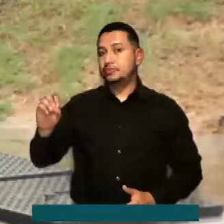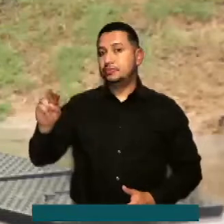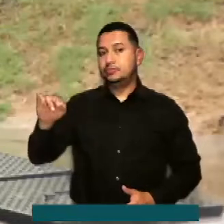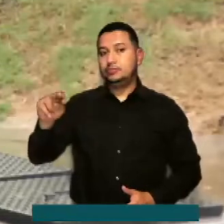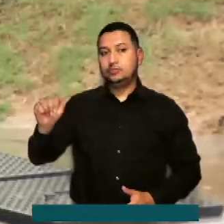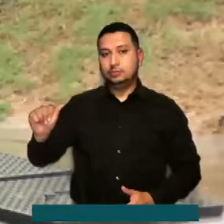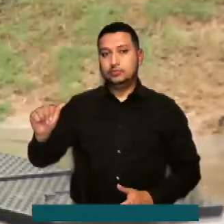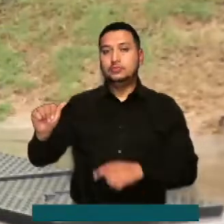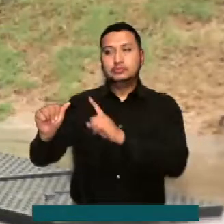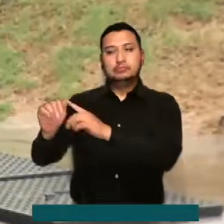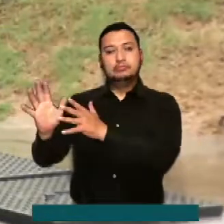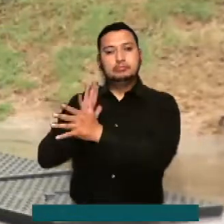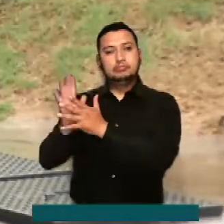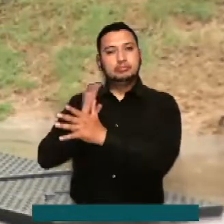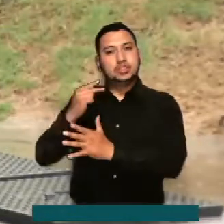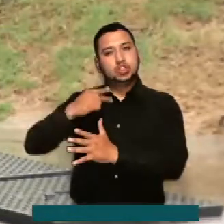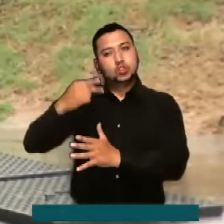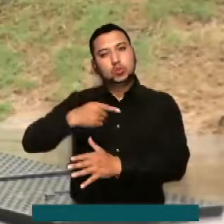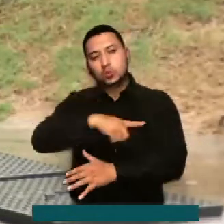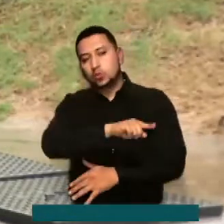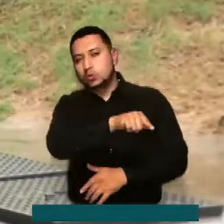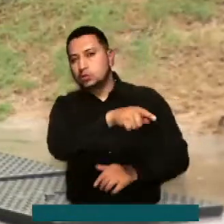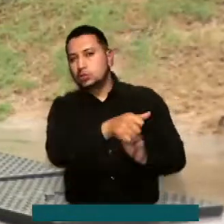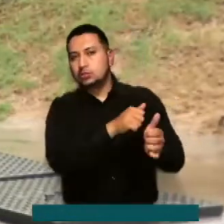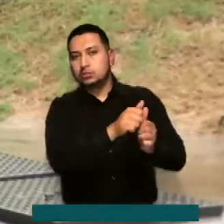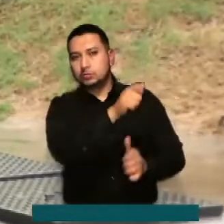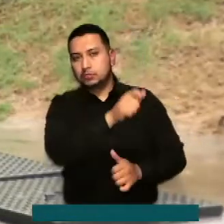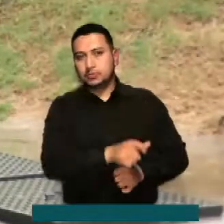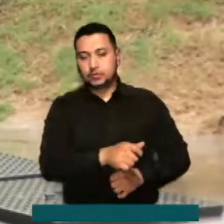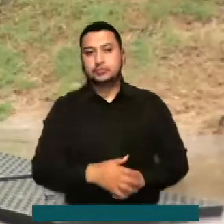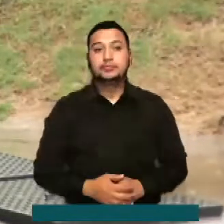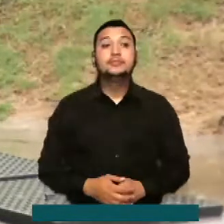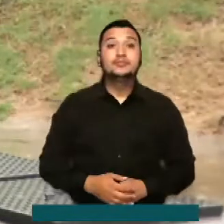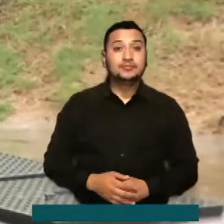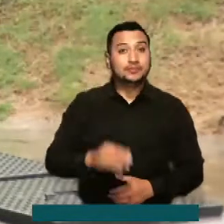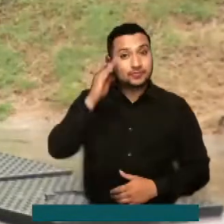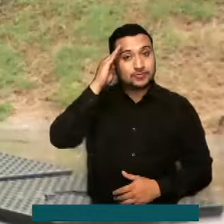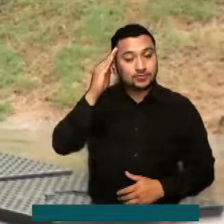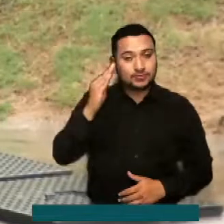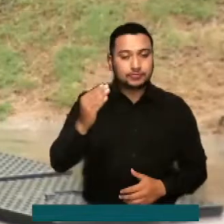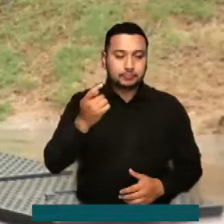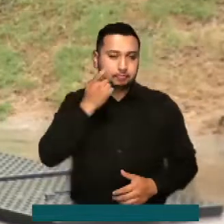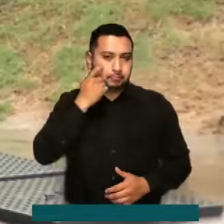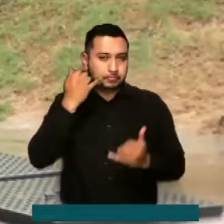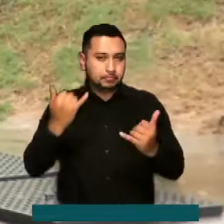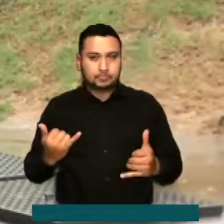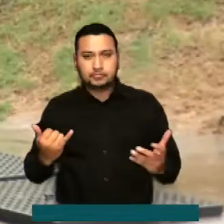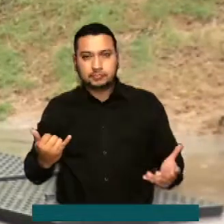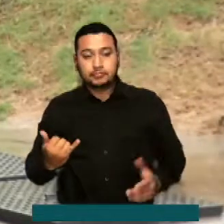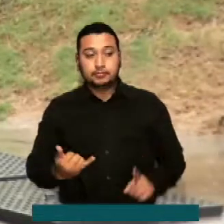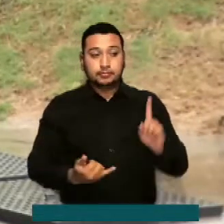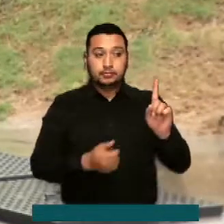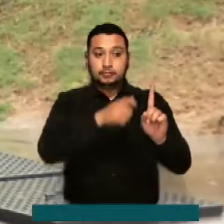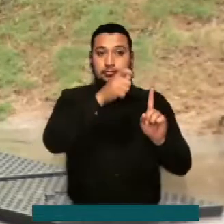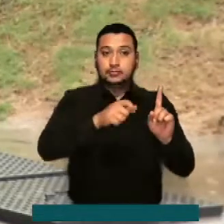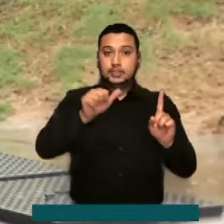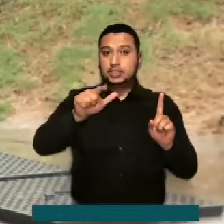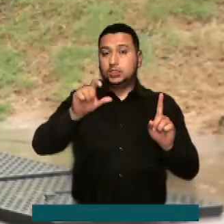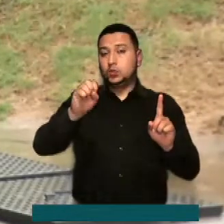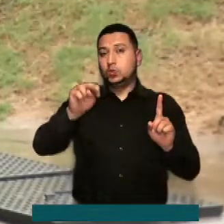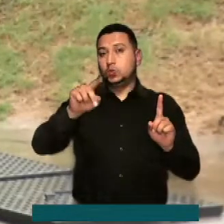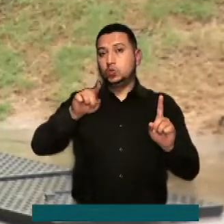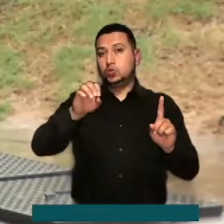hola mabel pues actualmente son 20 los niños que están aprendiendo este deporte junto con alonso uno de los mejores en